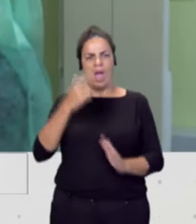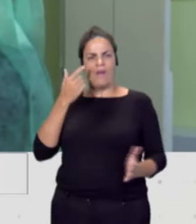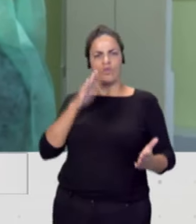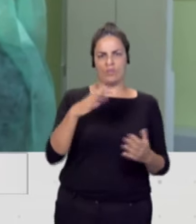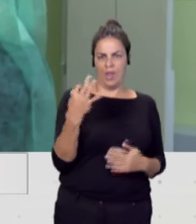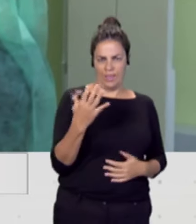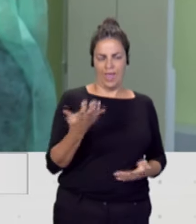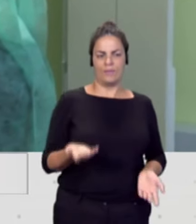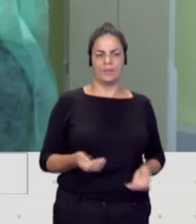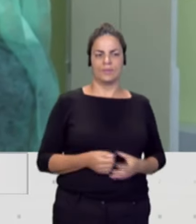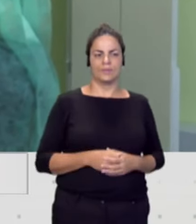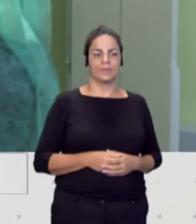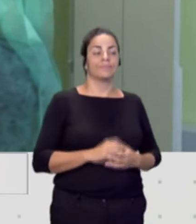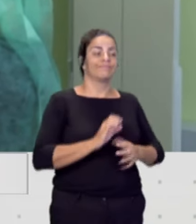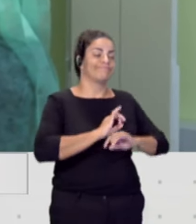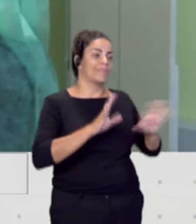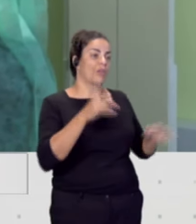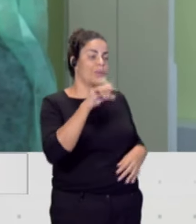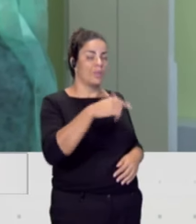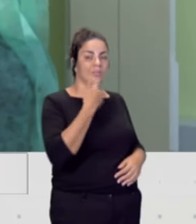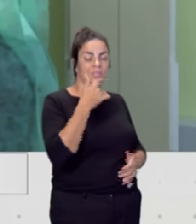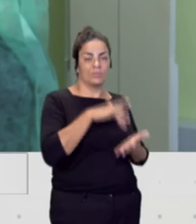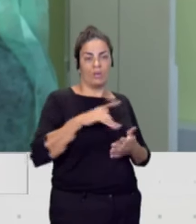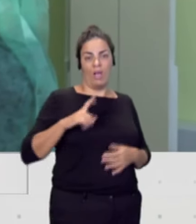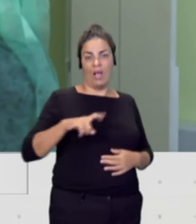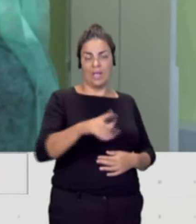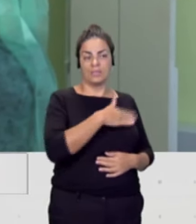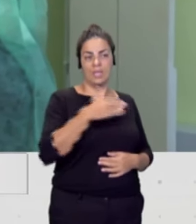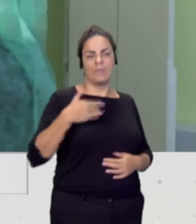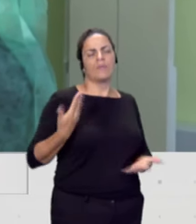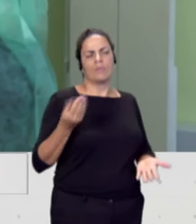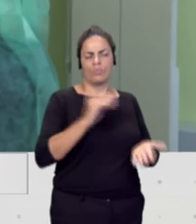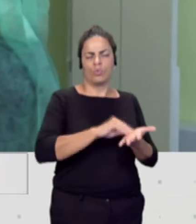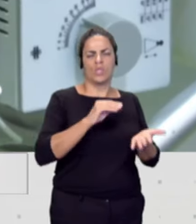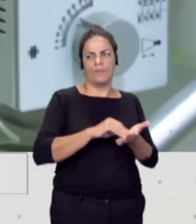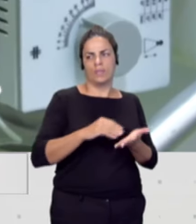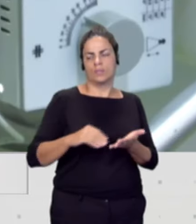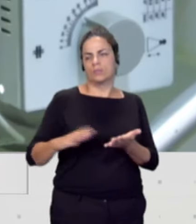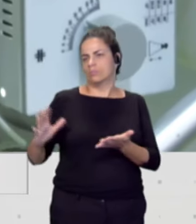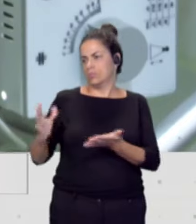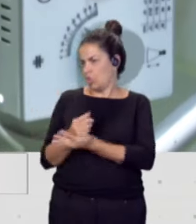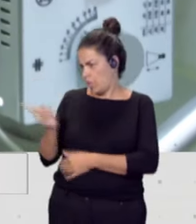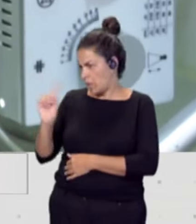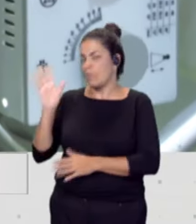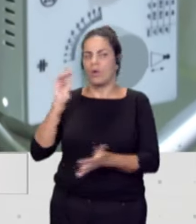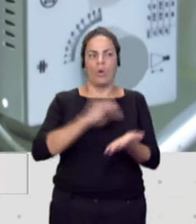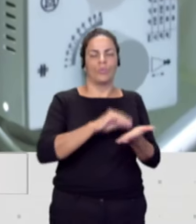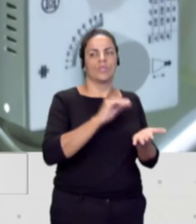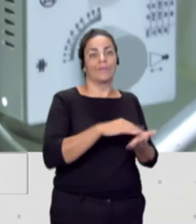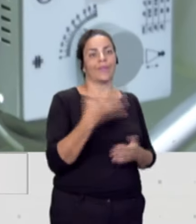luego en el caso del cáncer de mama hay ocasiones, no todas afortunadamente ya, pero en el que hay que enfrentarse a un